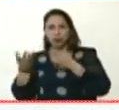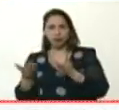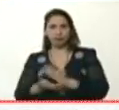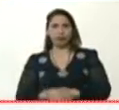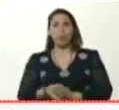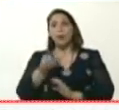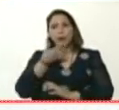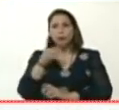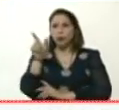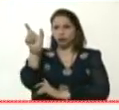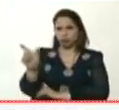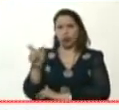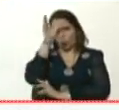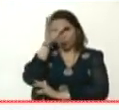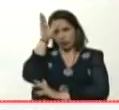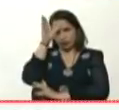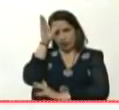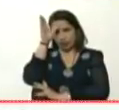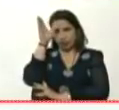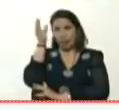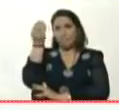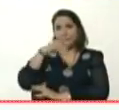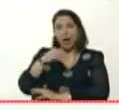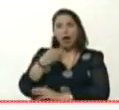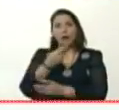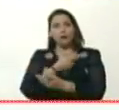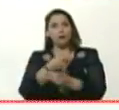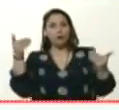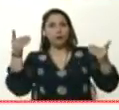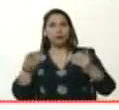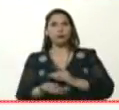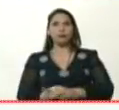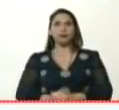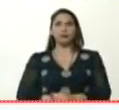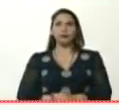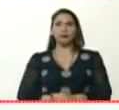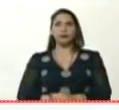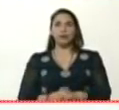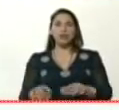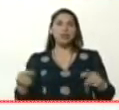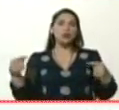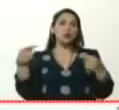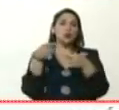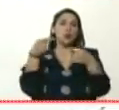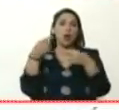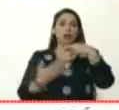tú conciencia más dignidad, igual a revolución.